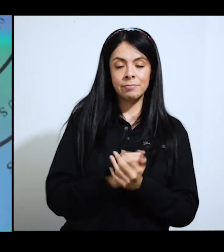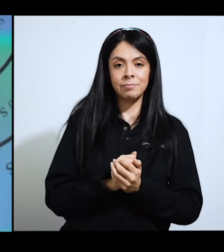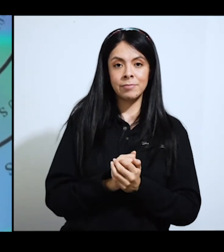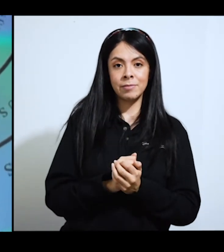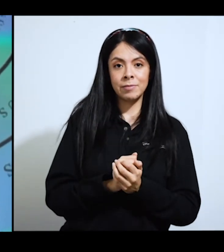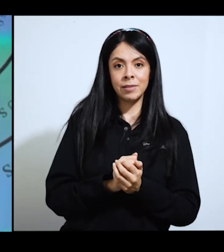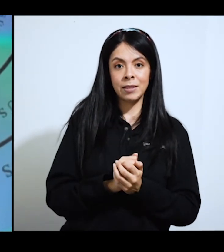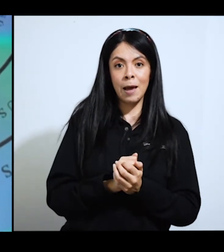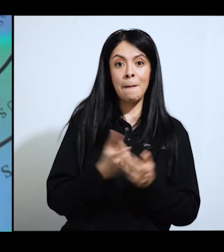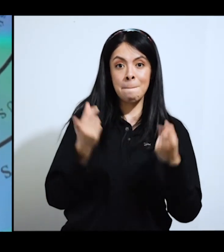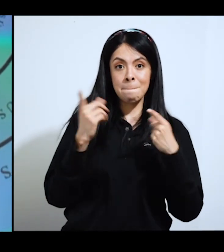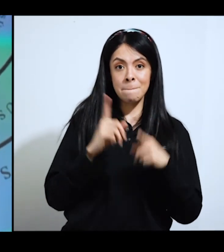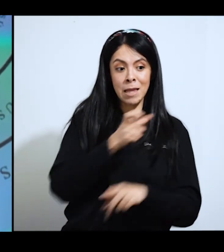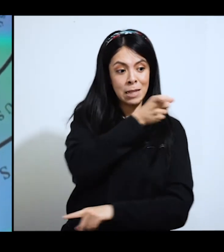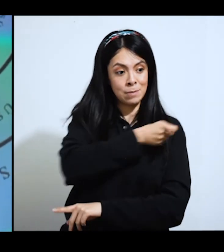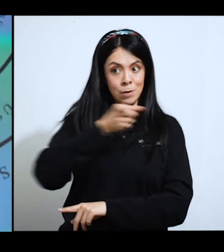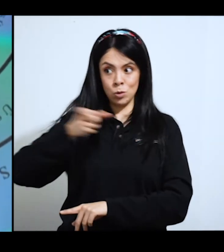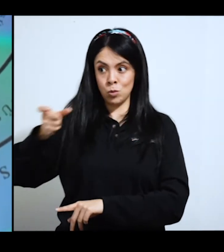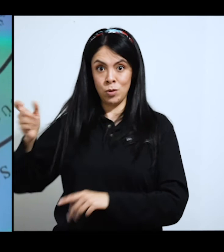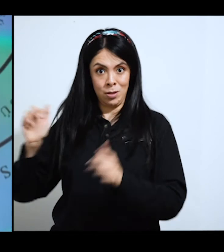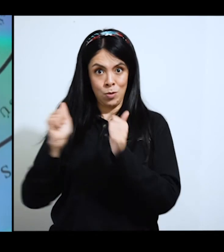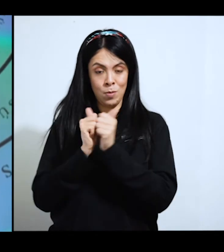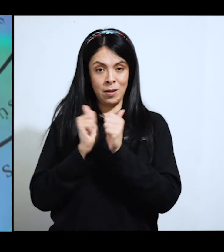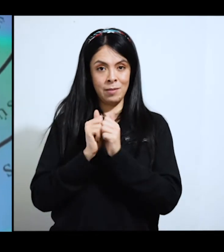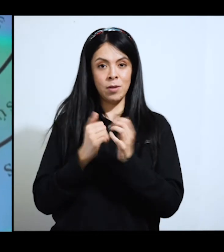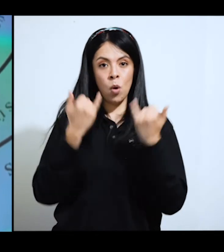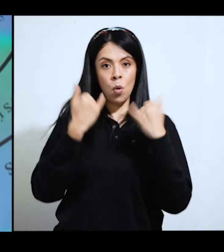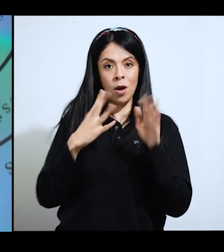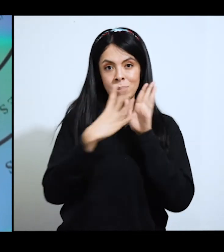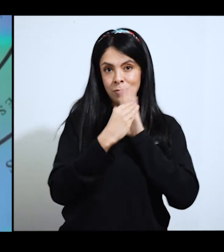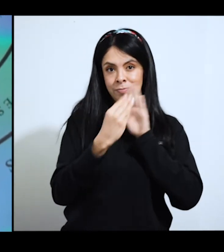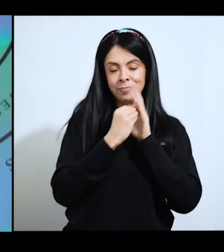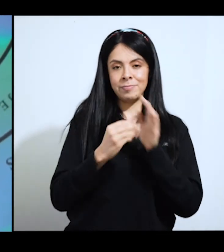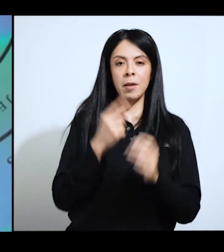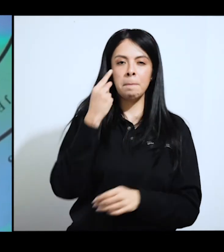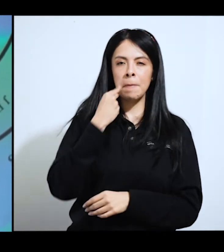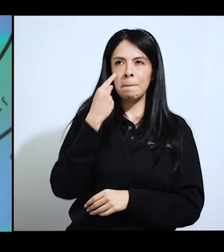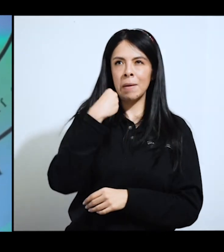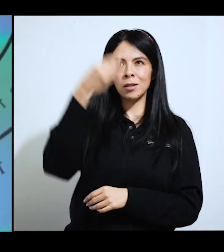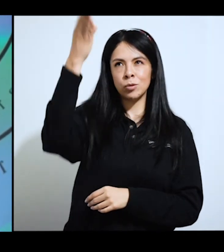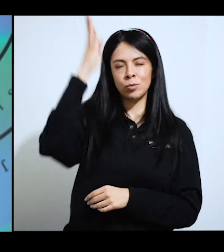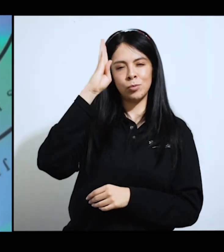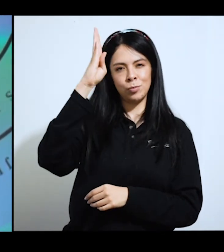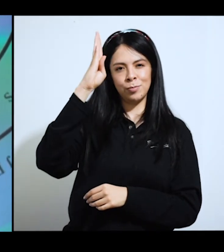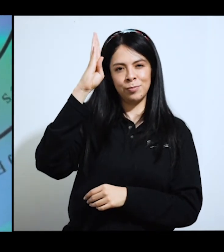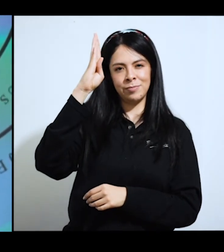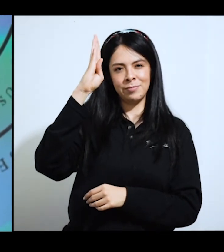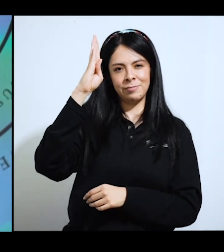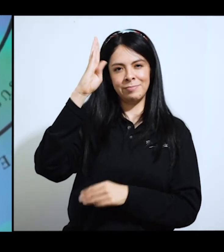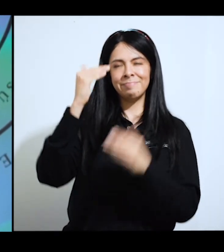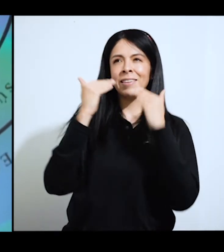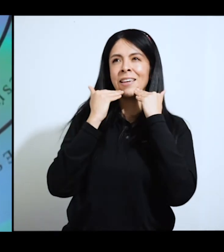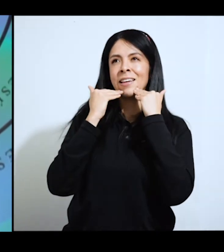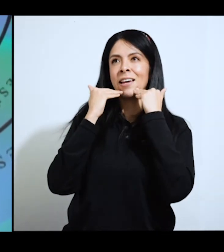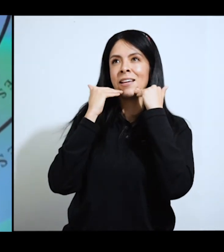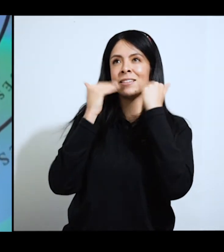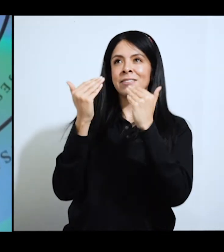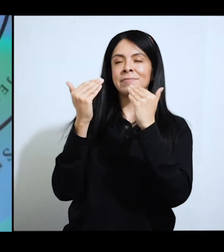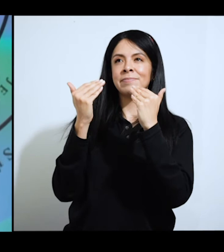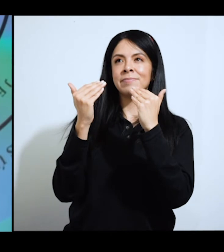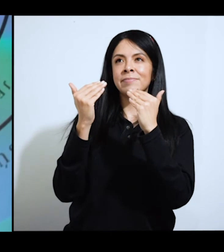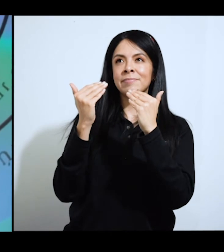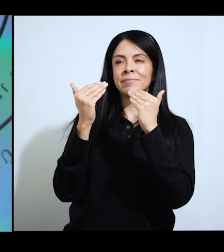hagan esta oración. Digan conmigo: Padre Dios, te doy gracias porque en